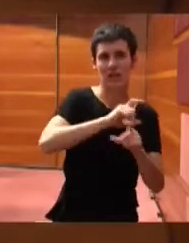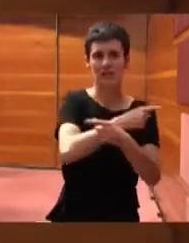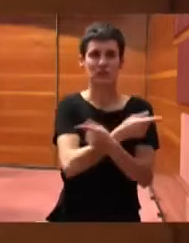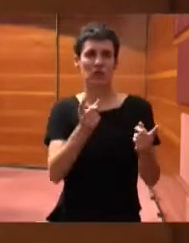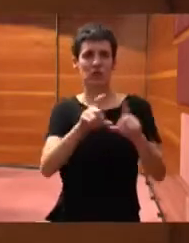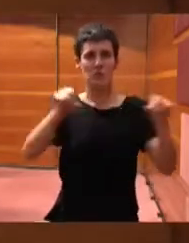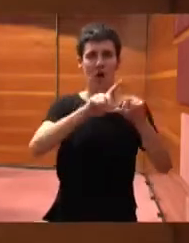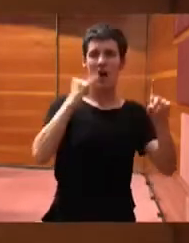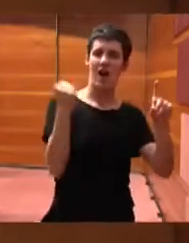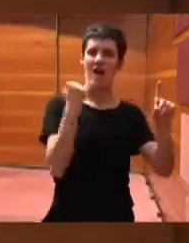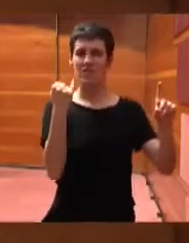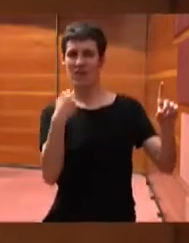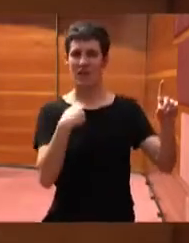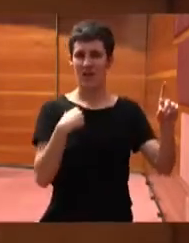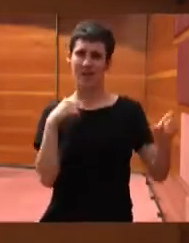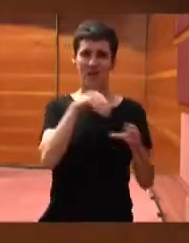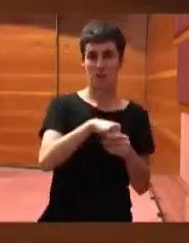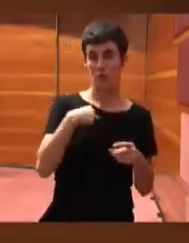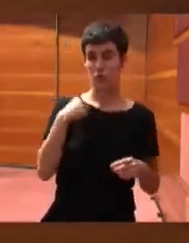super cool. Yo estudié en el IE, pero...